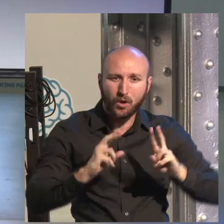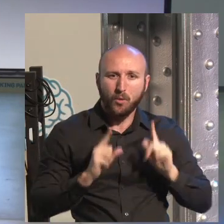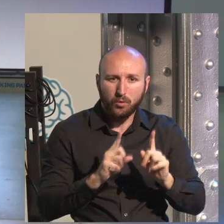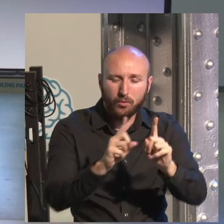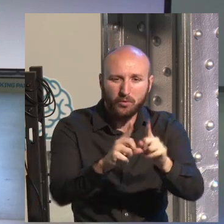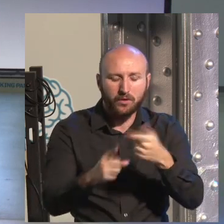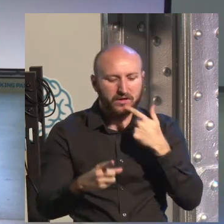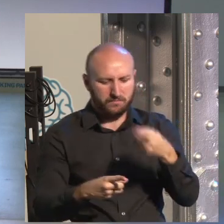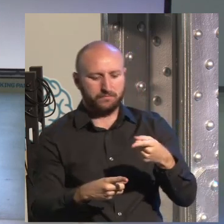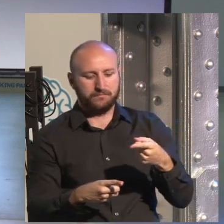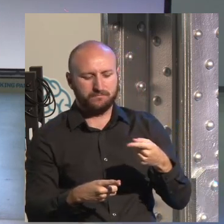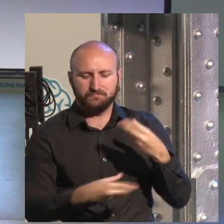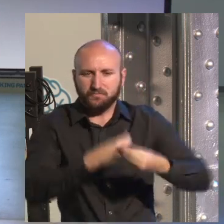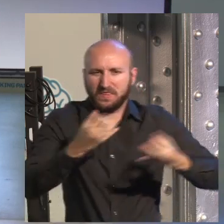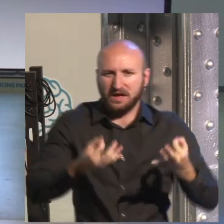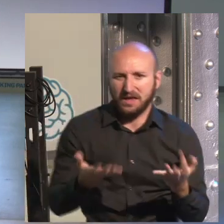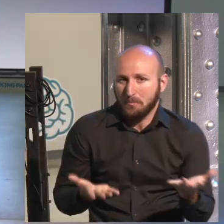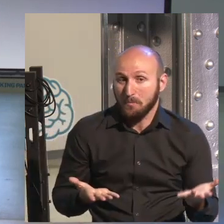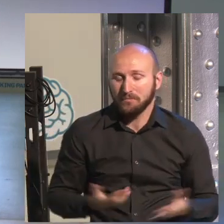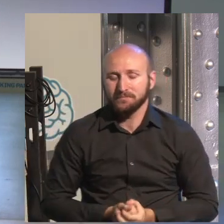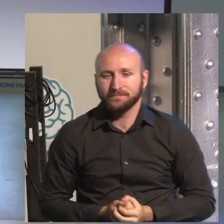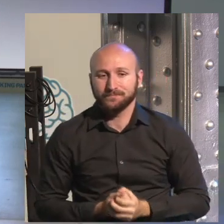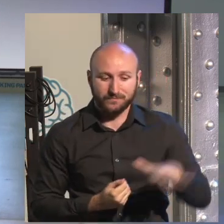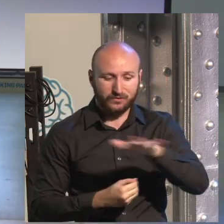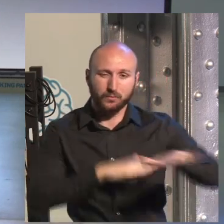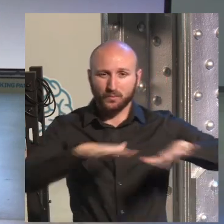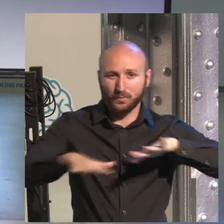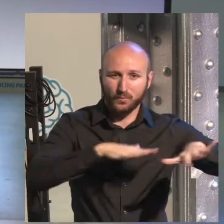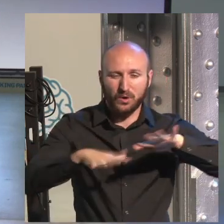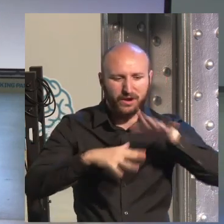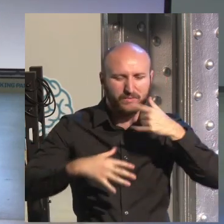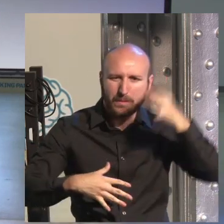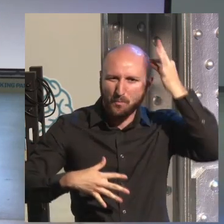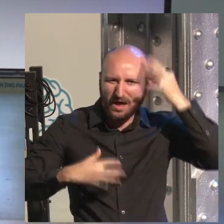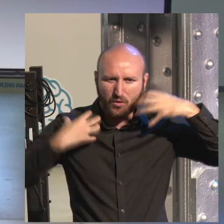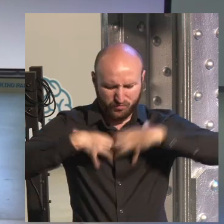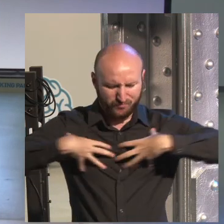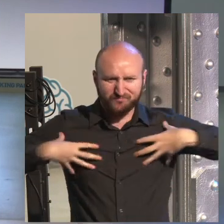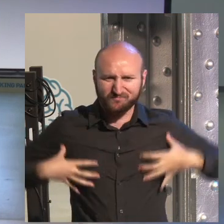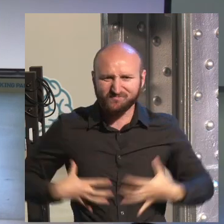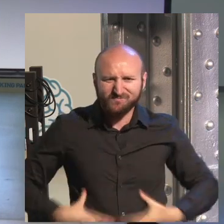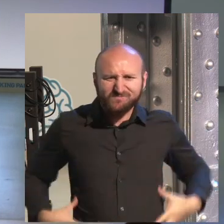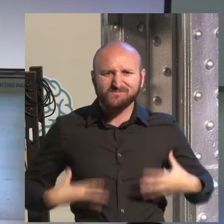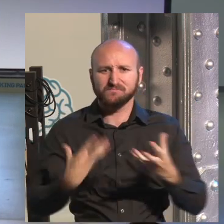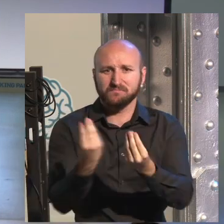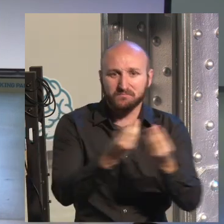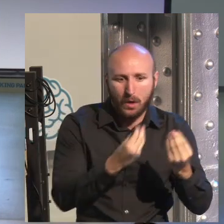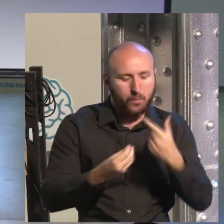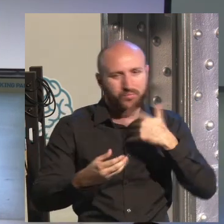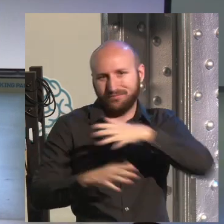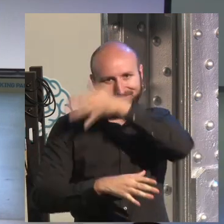sabana. Ahí, al aire libre, van por la sabana cubiertos de pelo. Hay que imaginarse que pasaría mucho